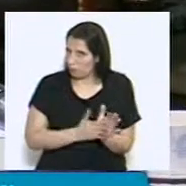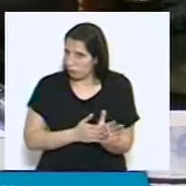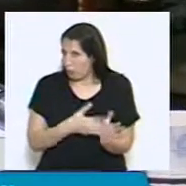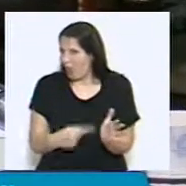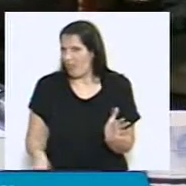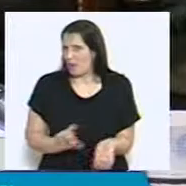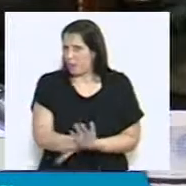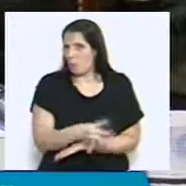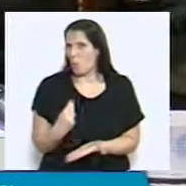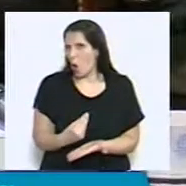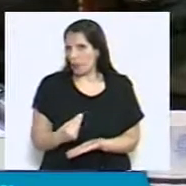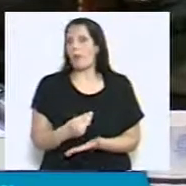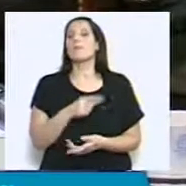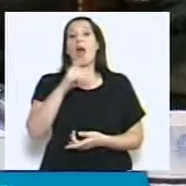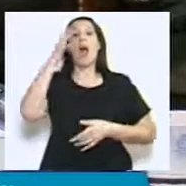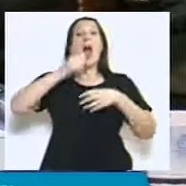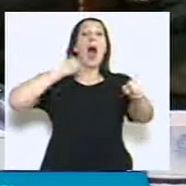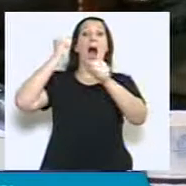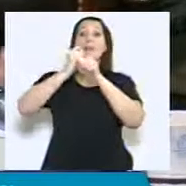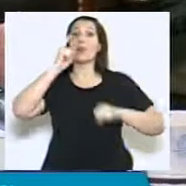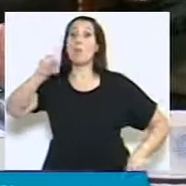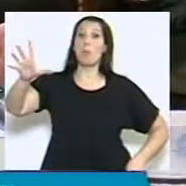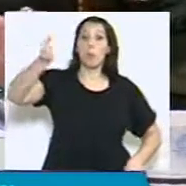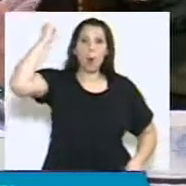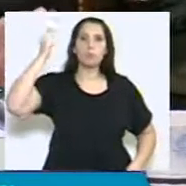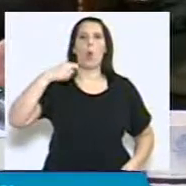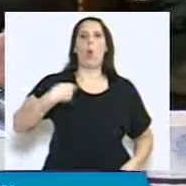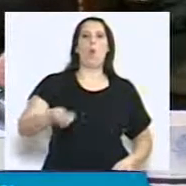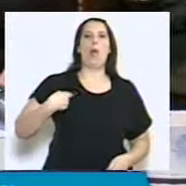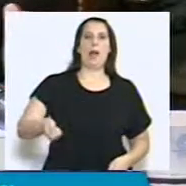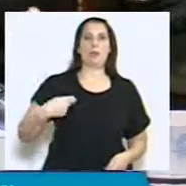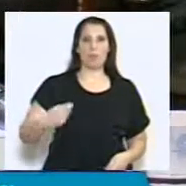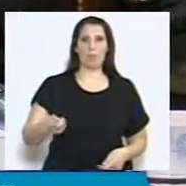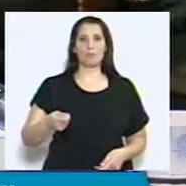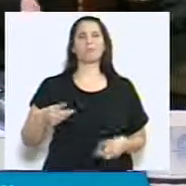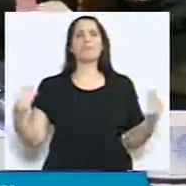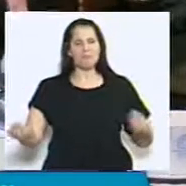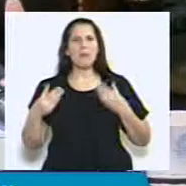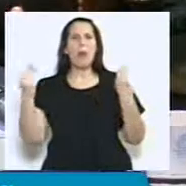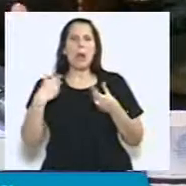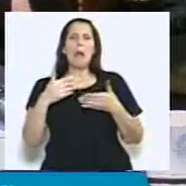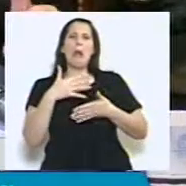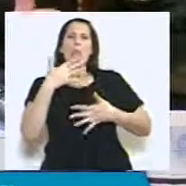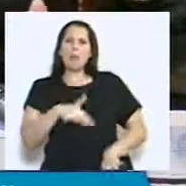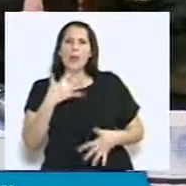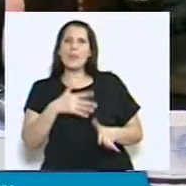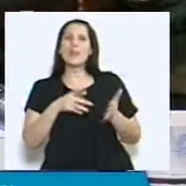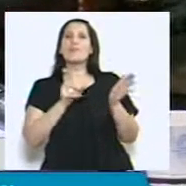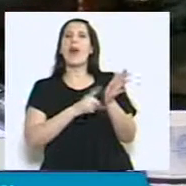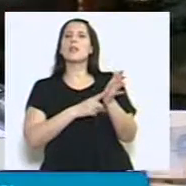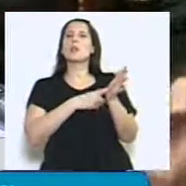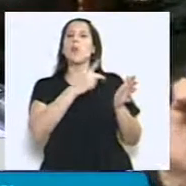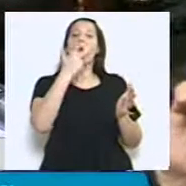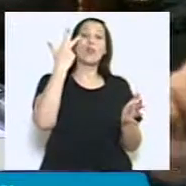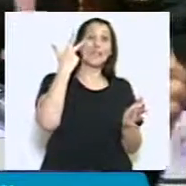de obtener el beneficio jubilatorio. ¿Cómo se zanja esto? Con la lectura concreta del artículo 18